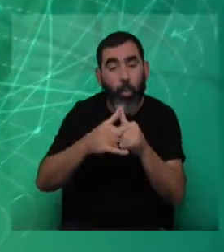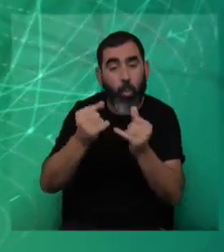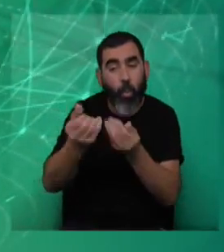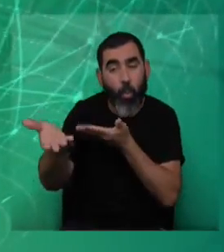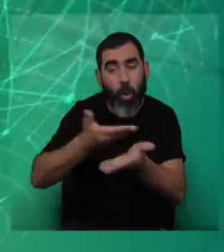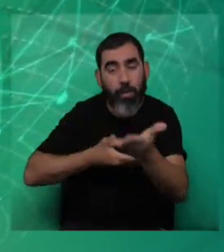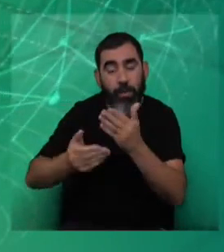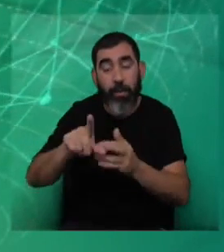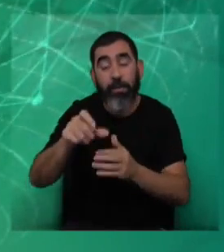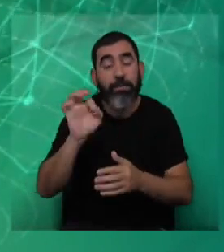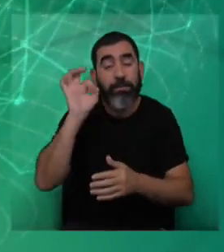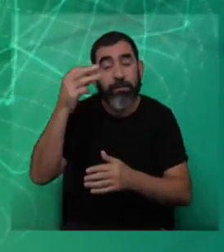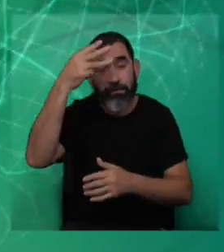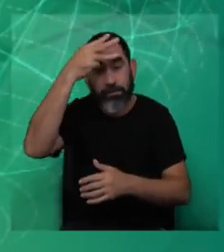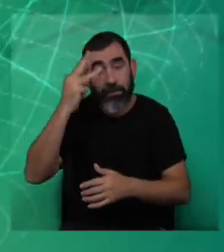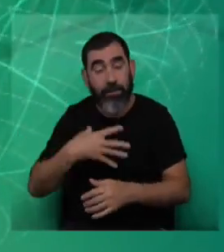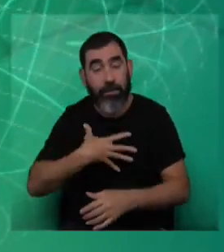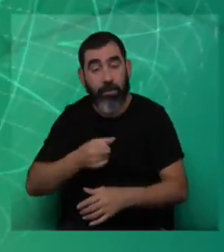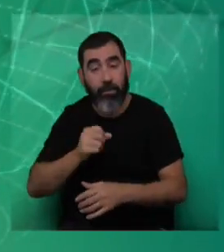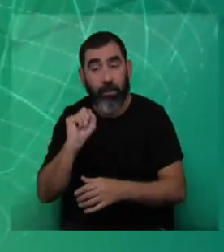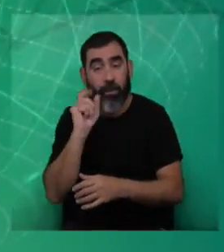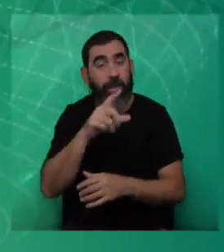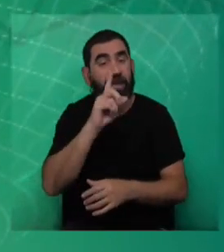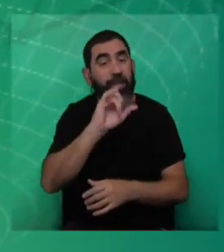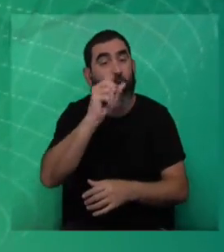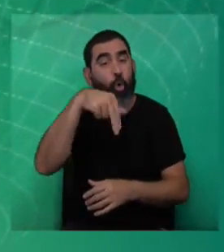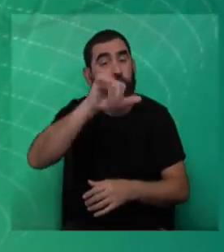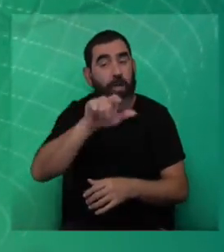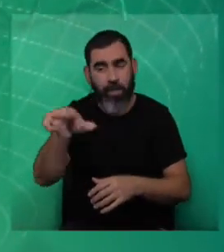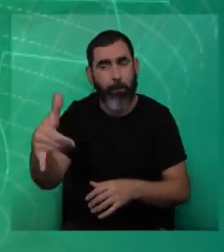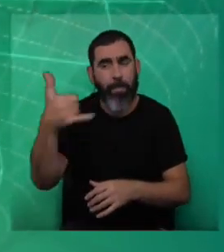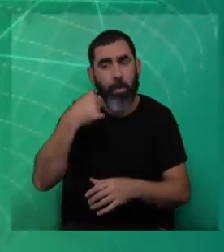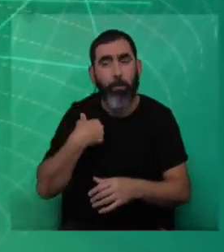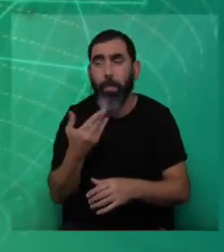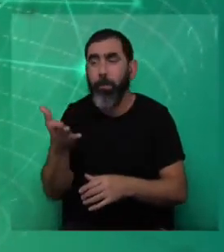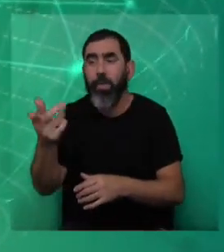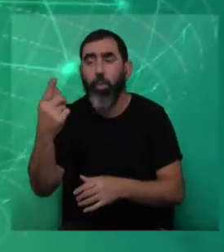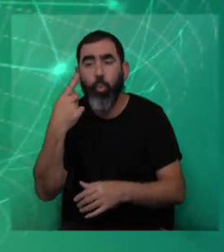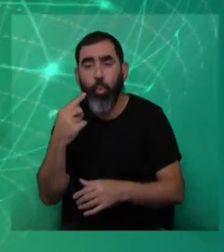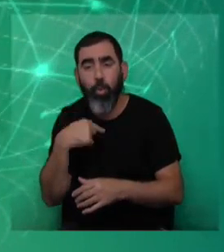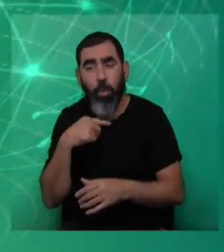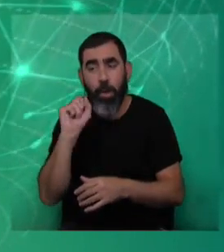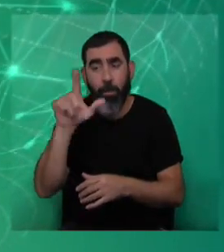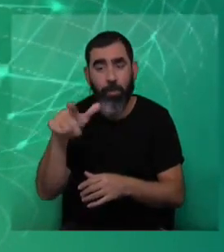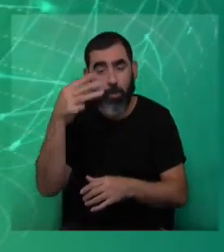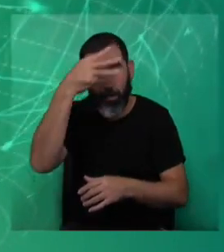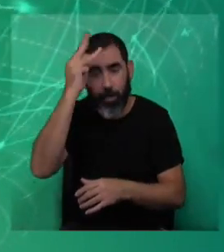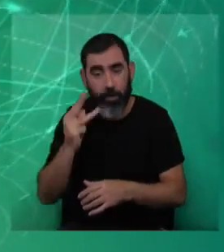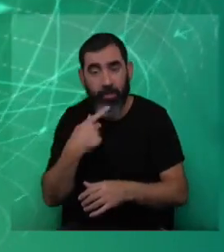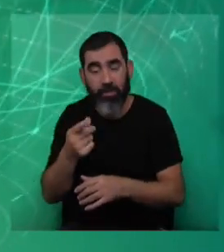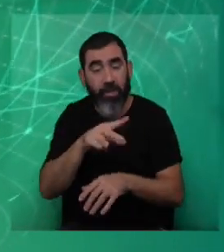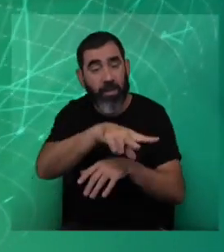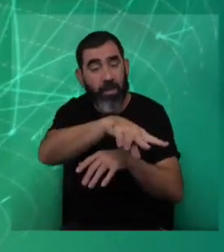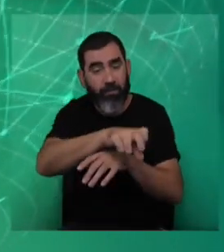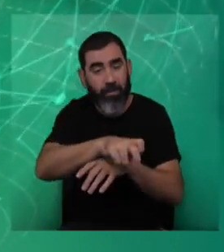Iturralde le mandó al ex senador Blanco. Se lo dieron a Alicia Gione, me acaba de llamar, me pidió tu número, le escribió Iturralde a Penades y consideró que la